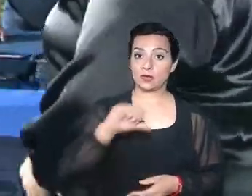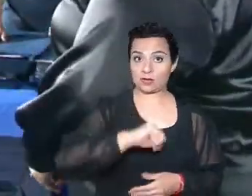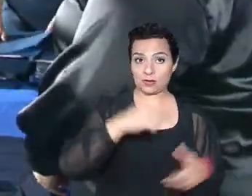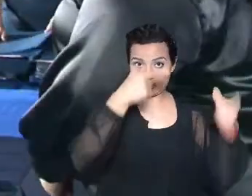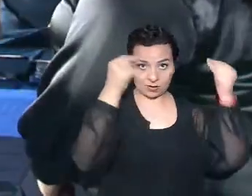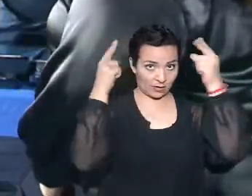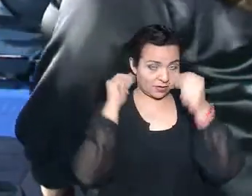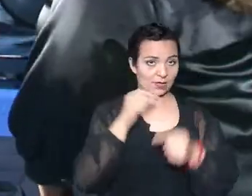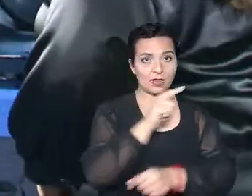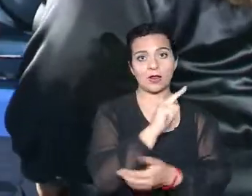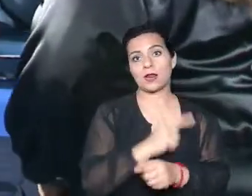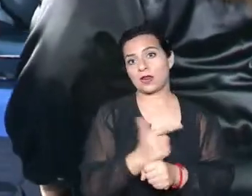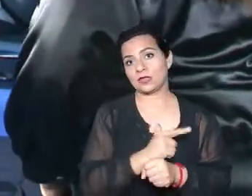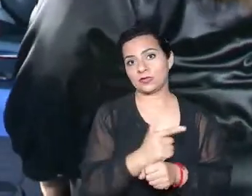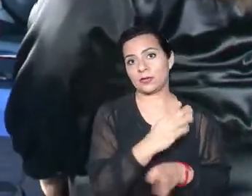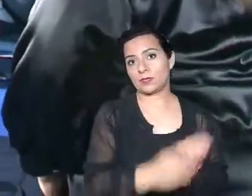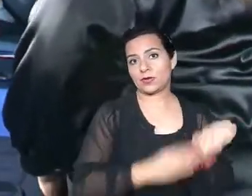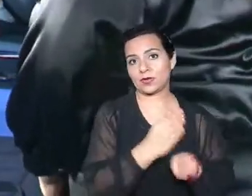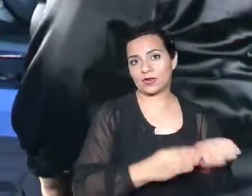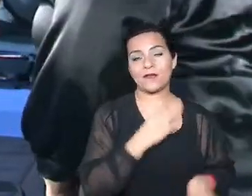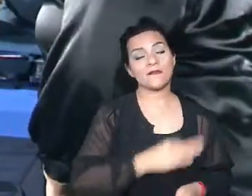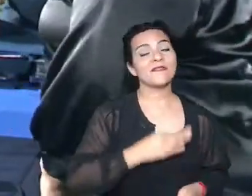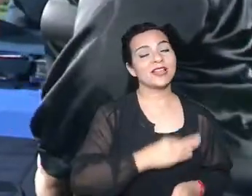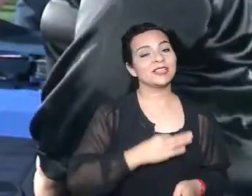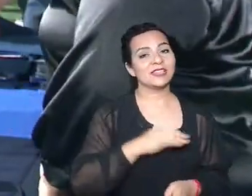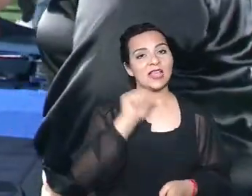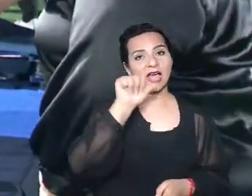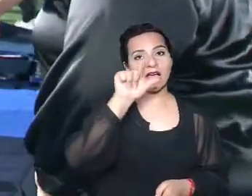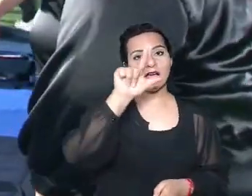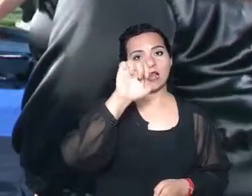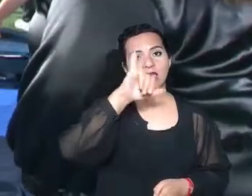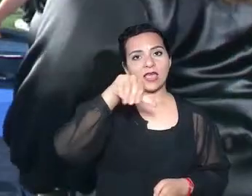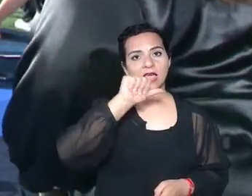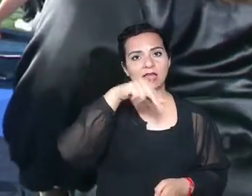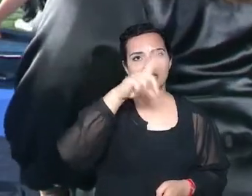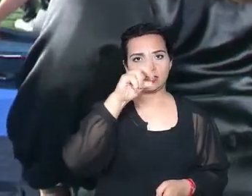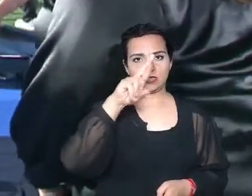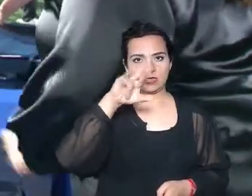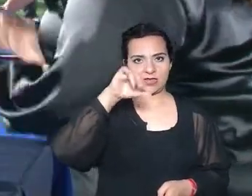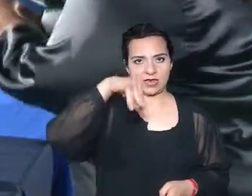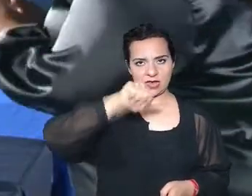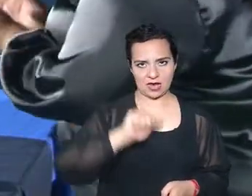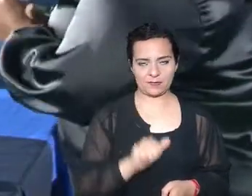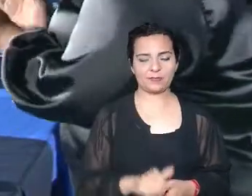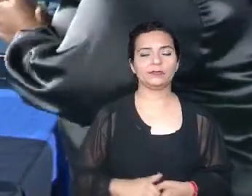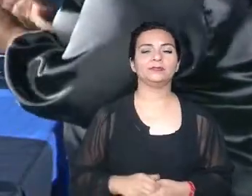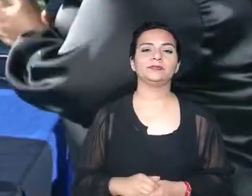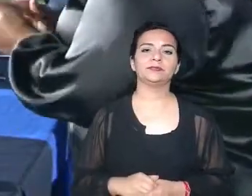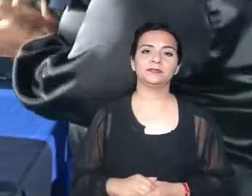Egresada de la Licenciatura en Biología, felicitamos a Alejandrina Sánchez Cervantes.